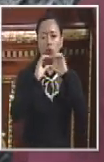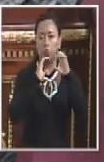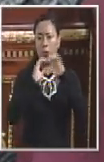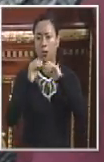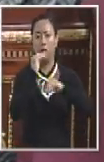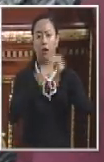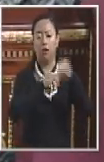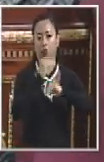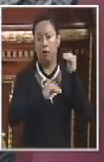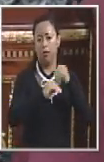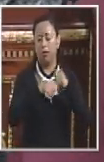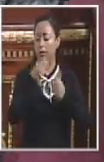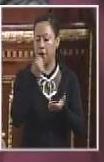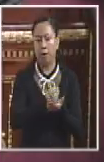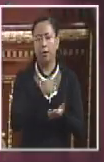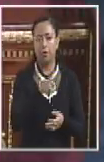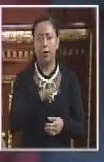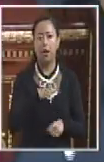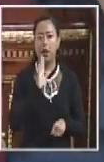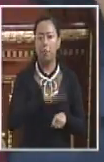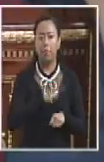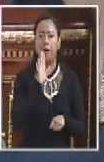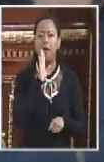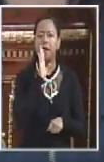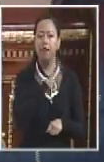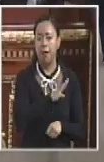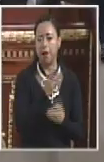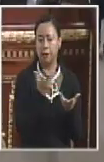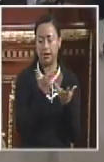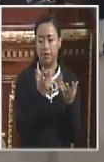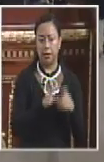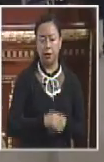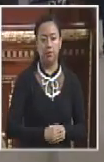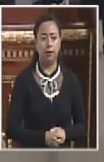subsecuente vamos a sentar un mal precedente.